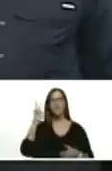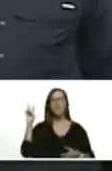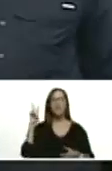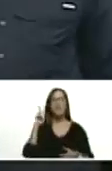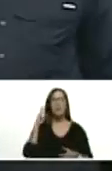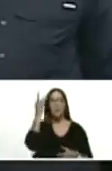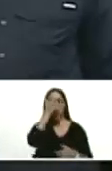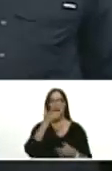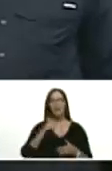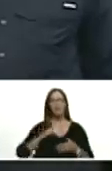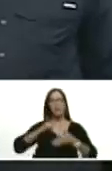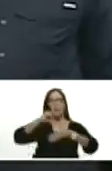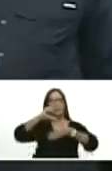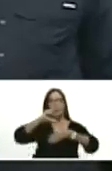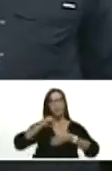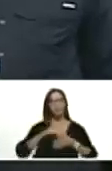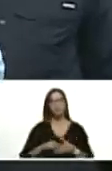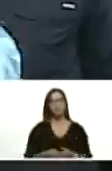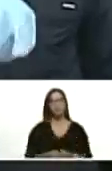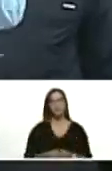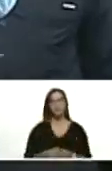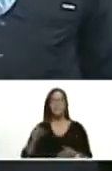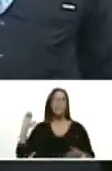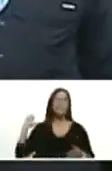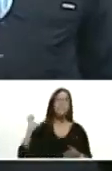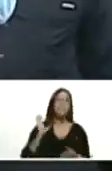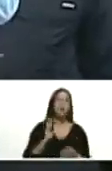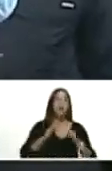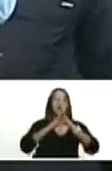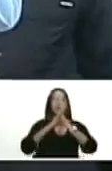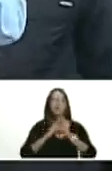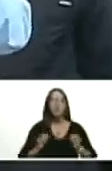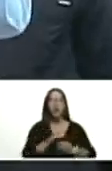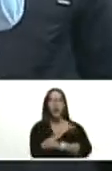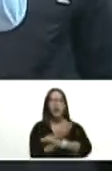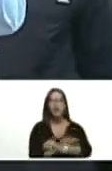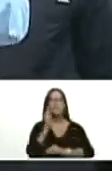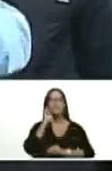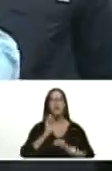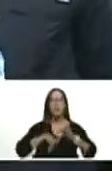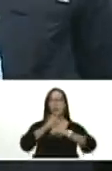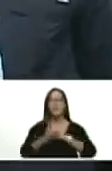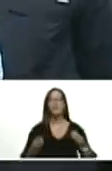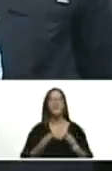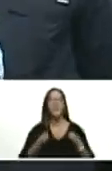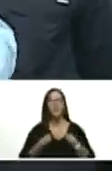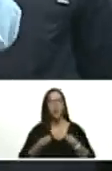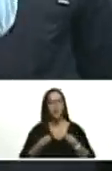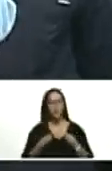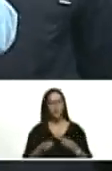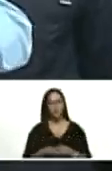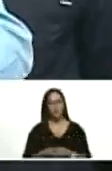afroamericana. Se trajo toda la fuerza de Bolívar y su proyecto vivo, su proyecto